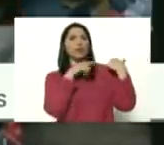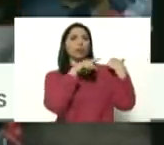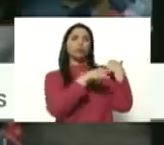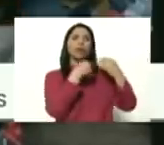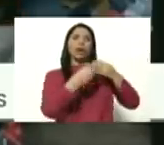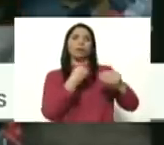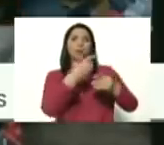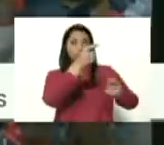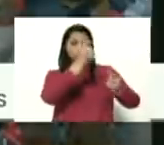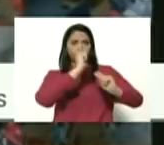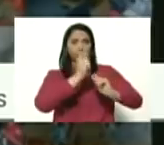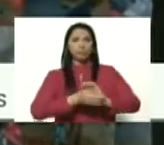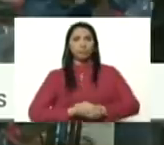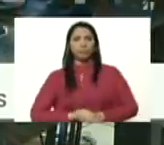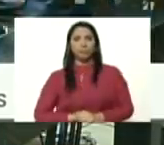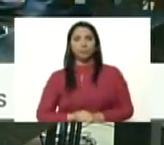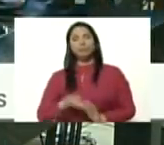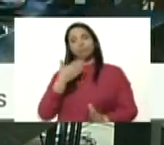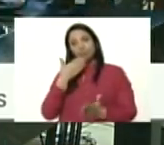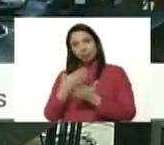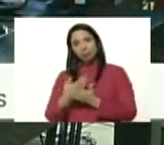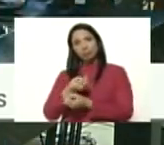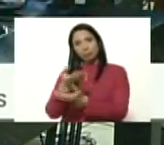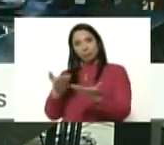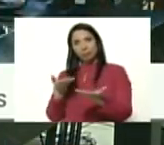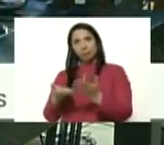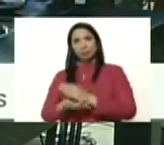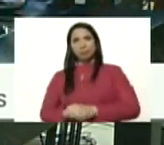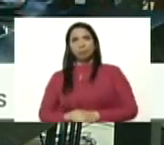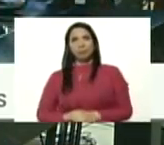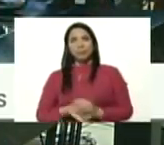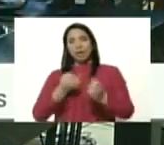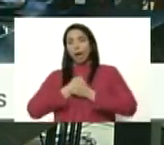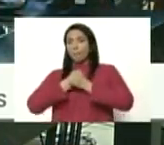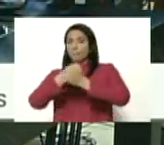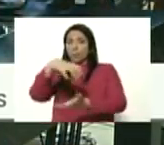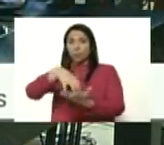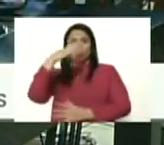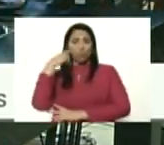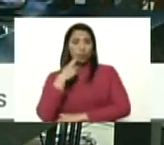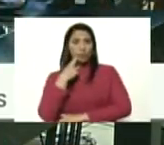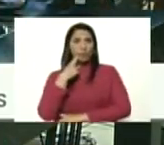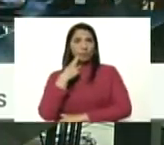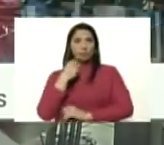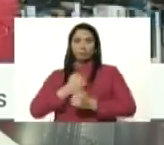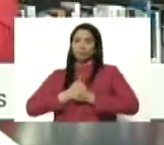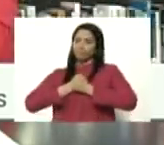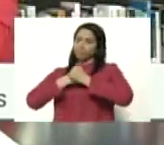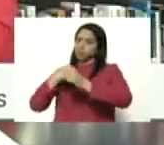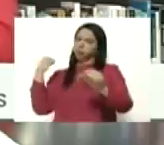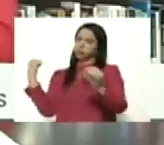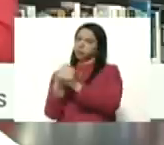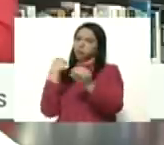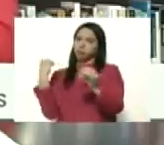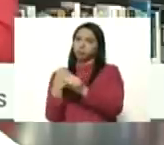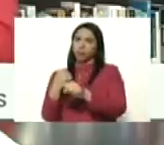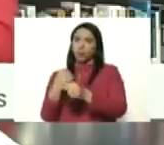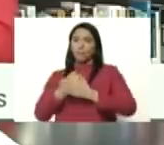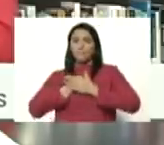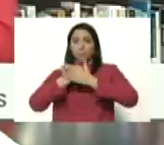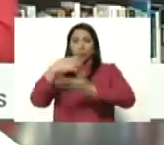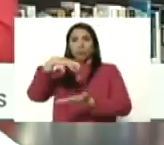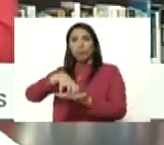dé. Muy bien, gracias a Guayana. Amo a Guayana. Amo a la clase obrera guayanesa.